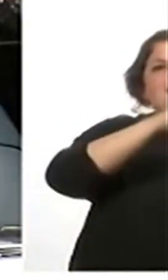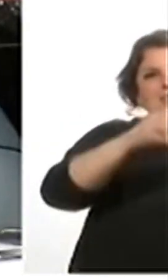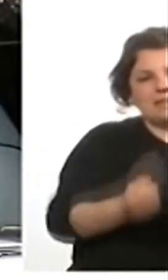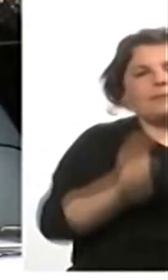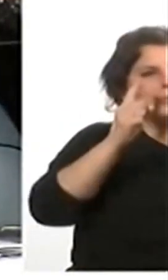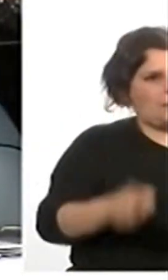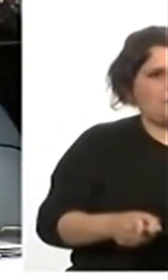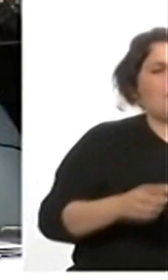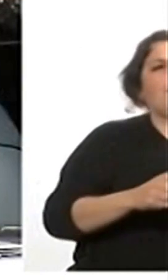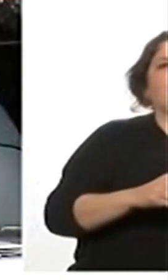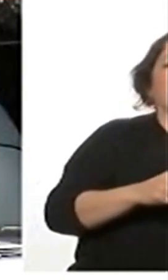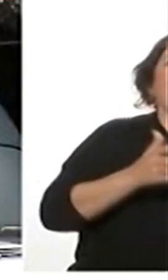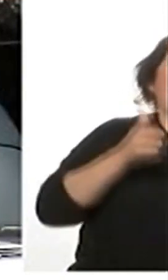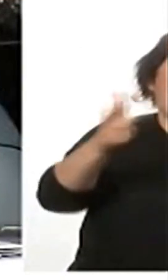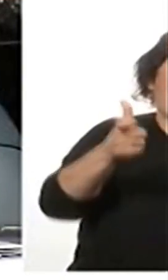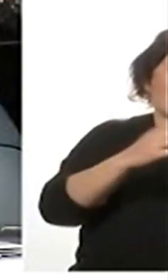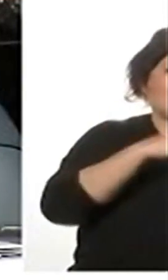judiciales. Homicidio.